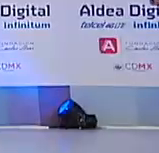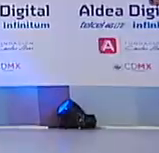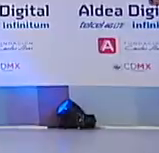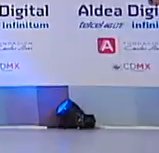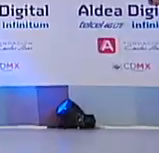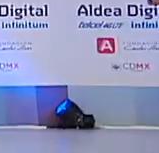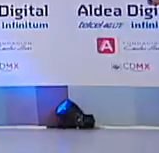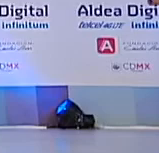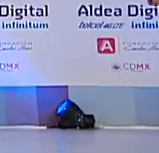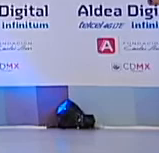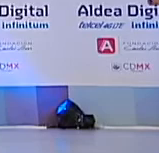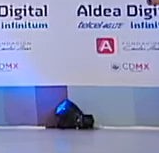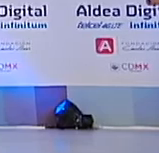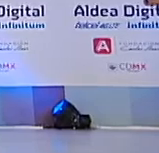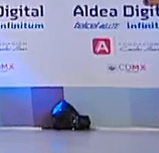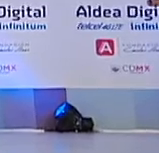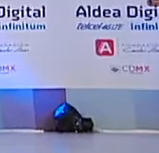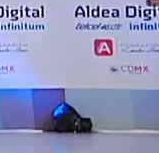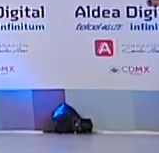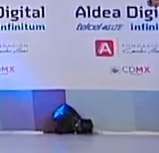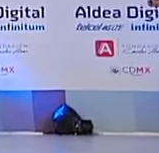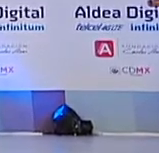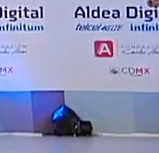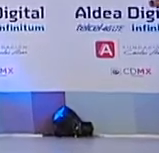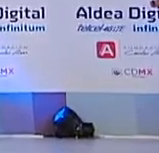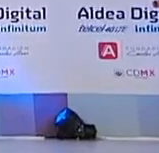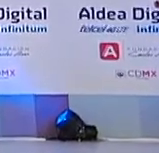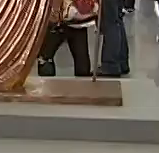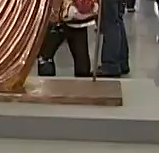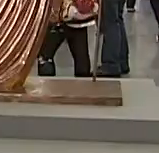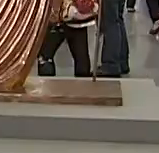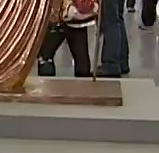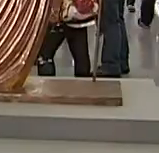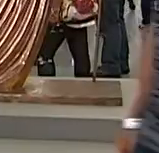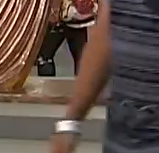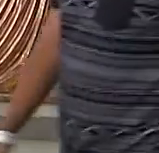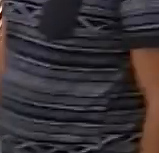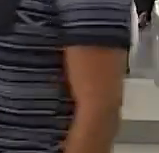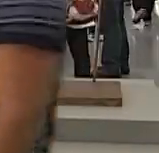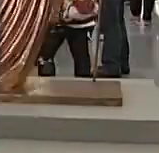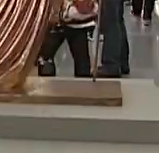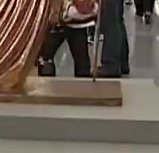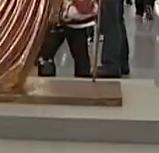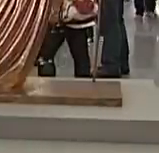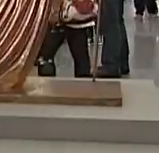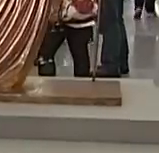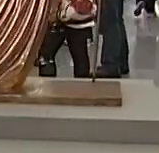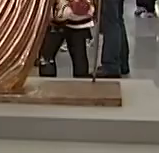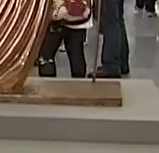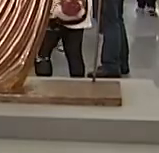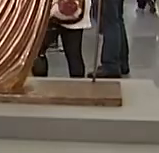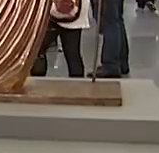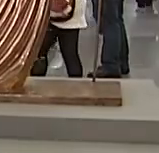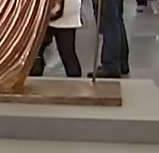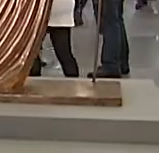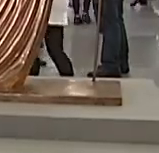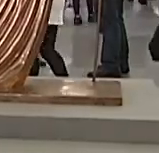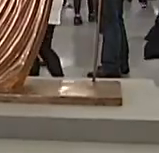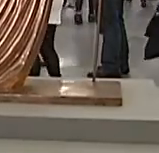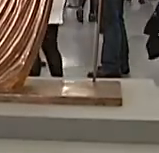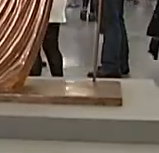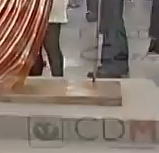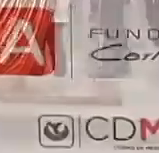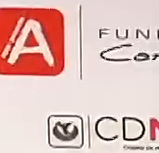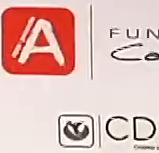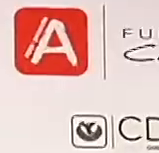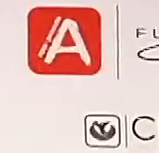que se encuentra en el Zócalo de la Ciudad de México. Ahí, ante niños y adultos, José Hernández habló de los 5 pasos que le ayudaron a ver de cerca